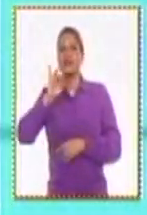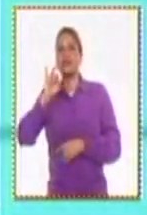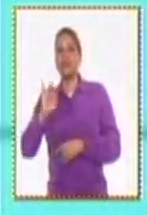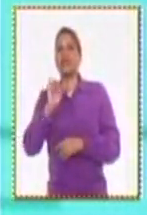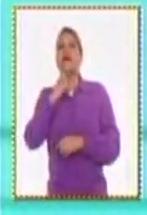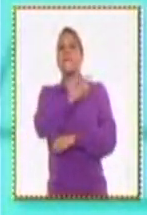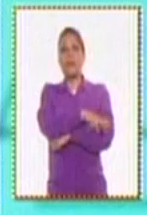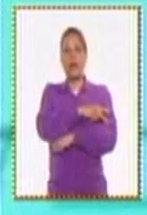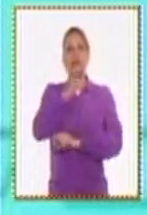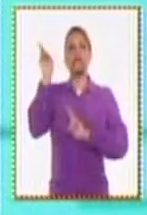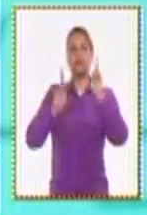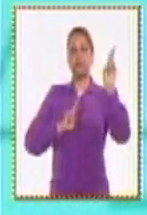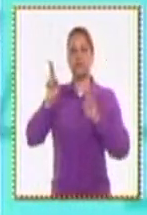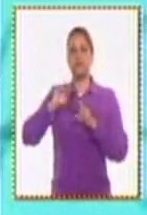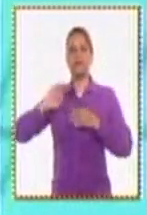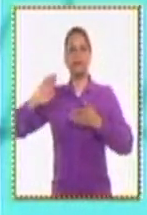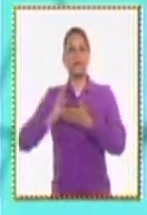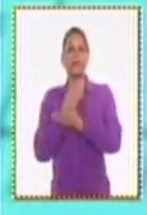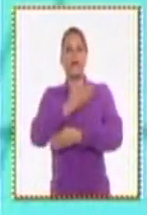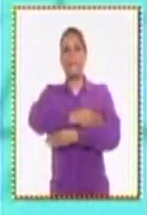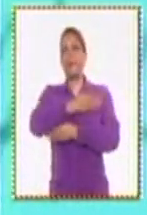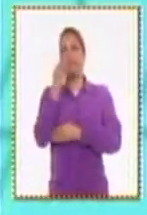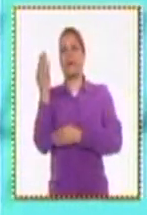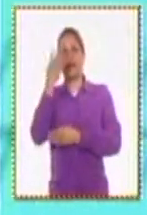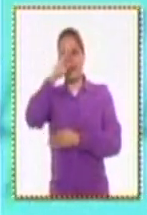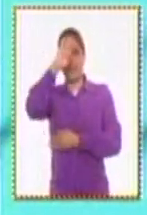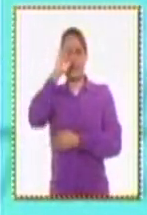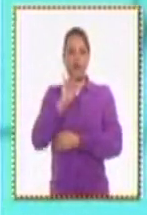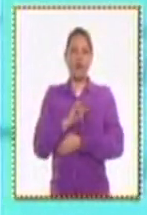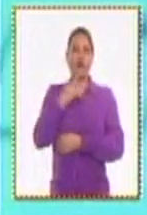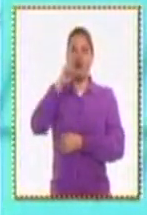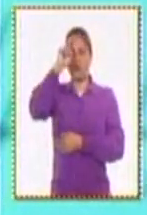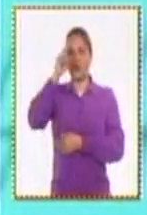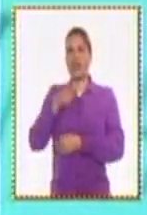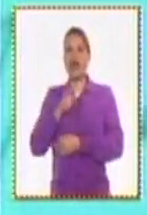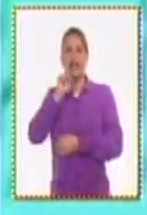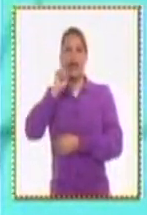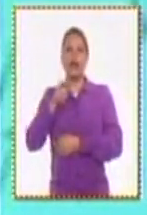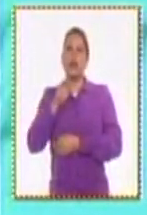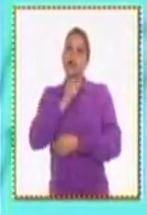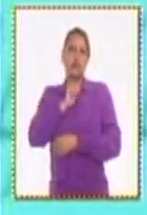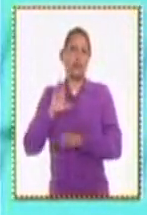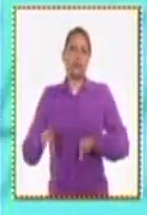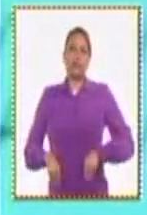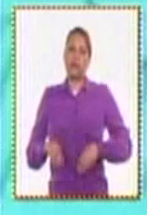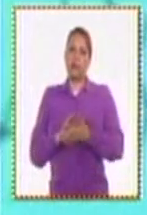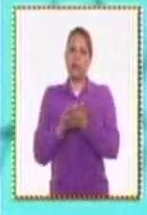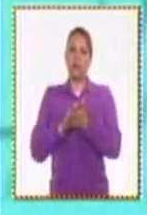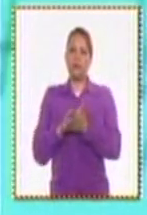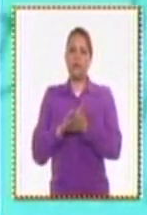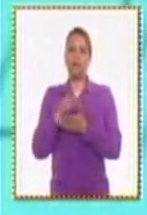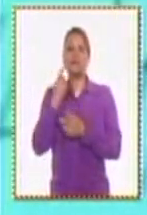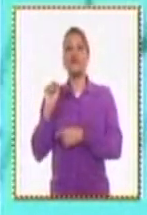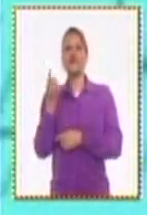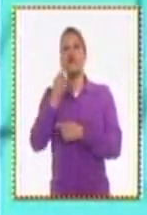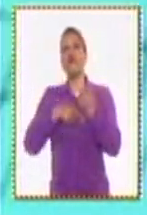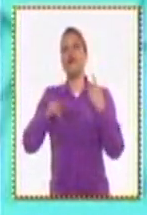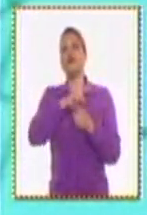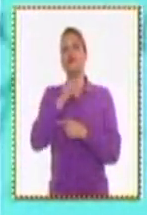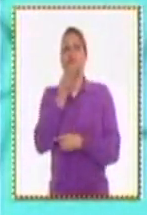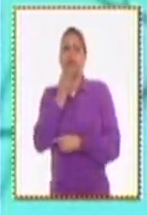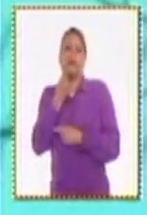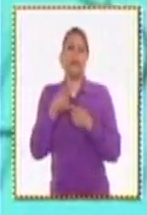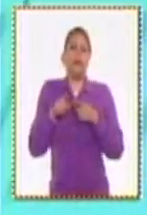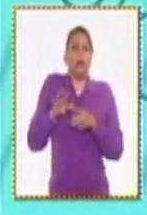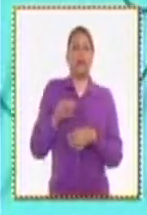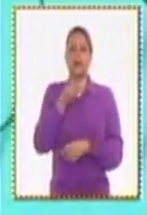a favor de que se termine el bloqueo económico en Cuba. Ucrania se abstuvo de votar y tenemos uno en contra, que es Israel. Pero bueno, la